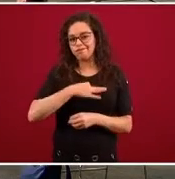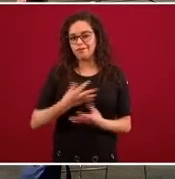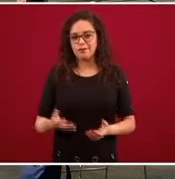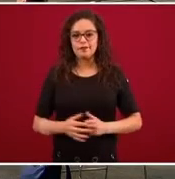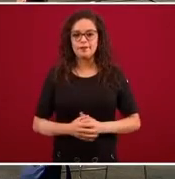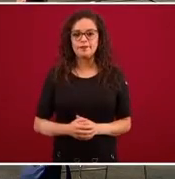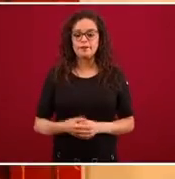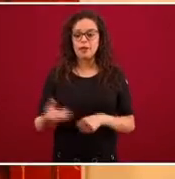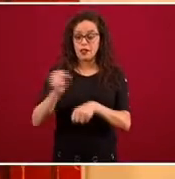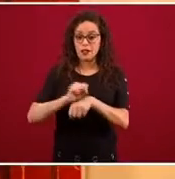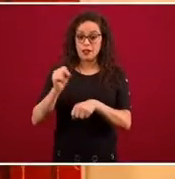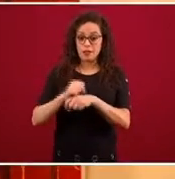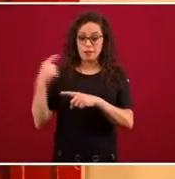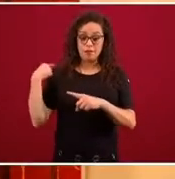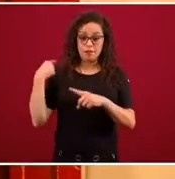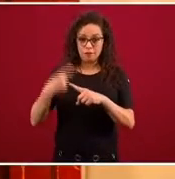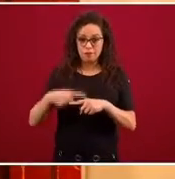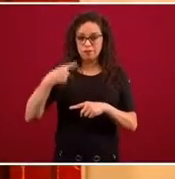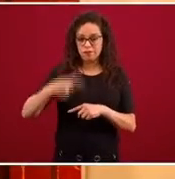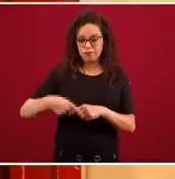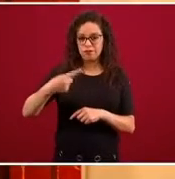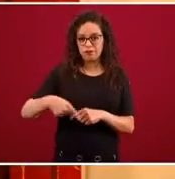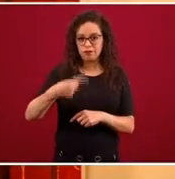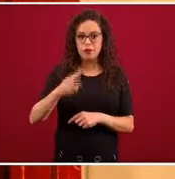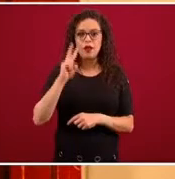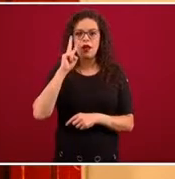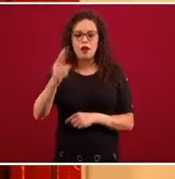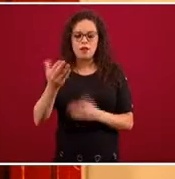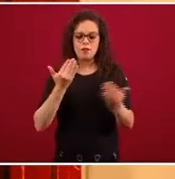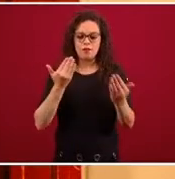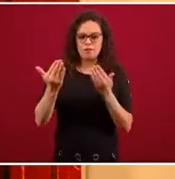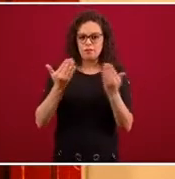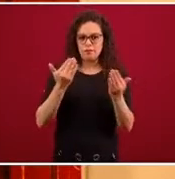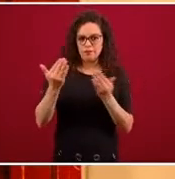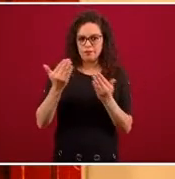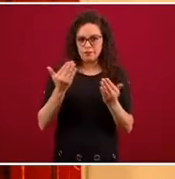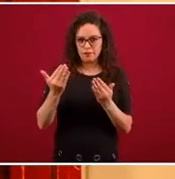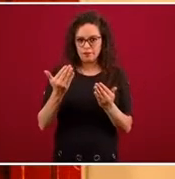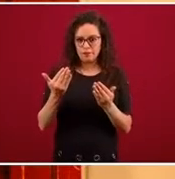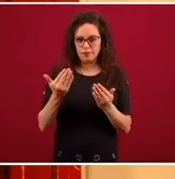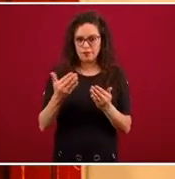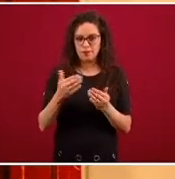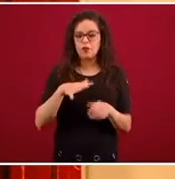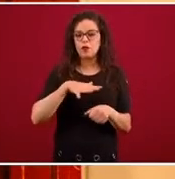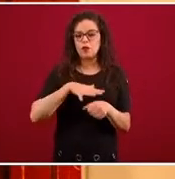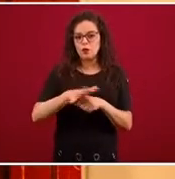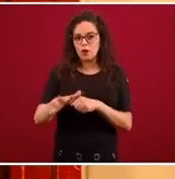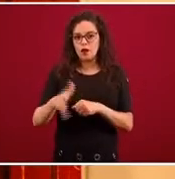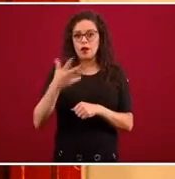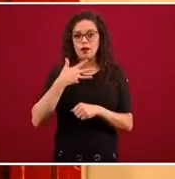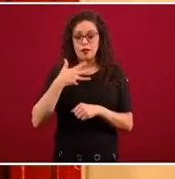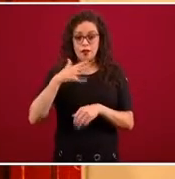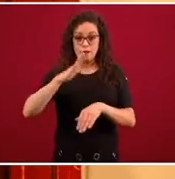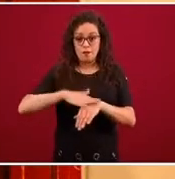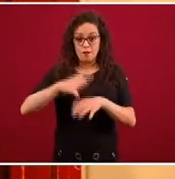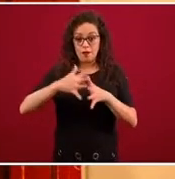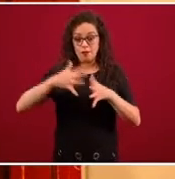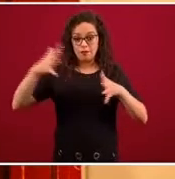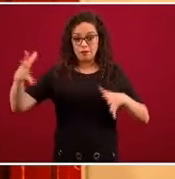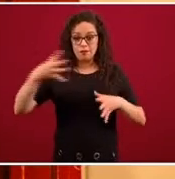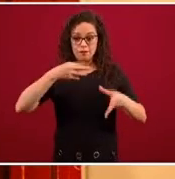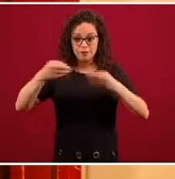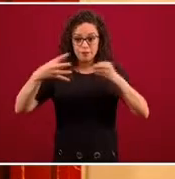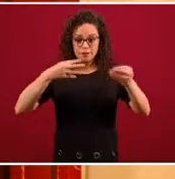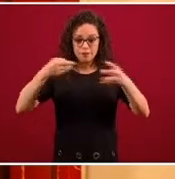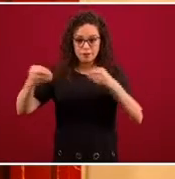algunas semanas. Vamos a ver have qué tanto se transmitted the mantiene virus este and are diferencial. infected. Eso va a depender qué tanto crece las epidemias en los diferentes